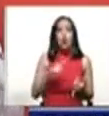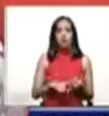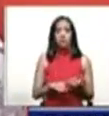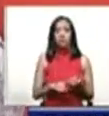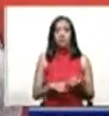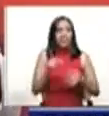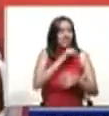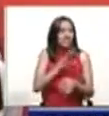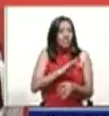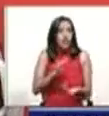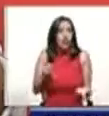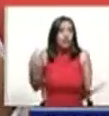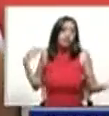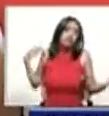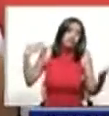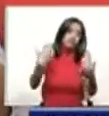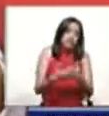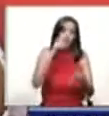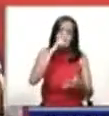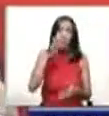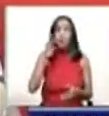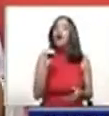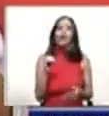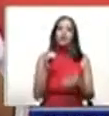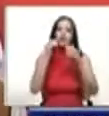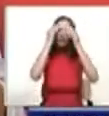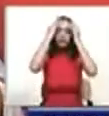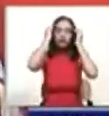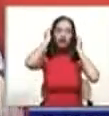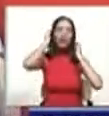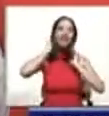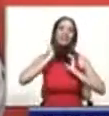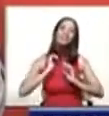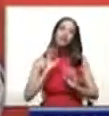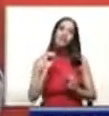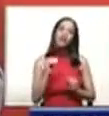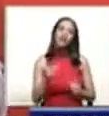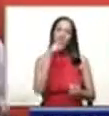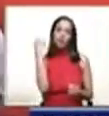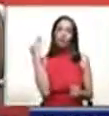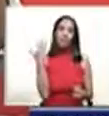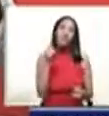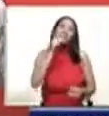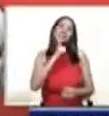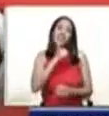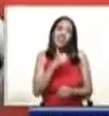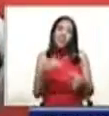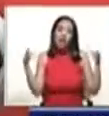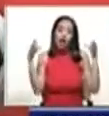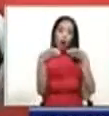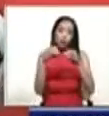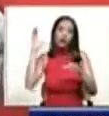vienen de los años 40 de la conspiración, o sea, estamos hablando de la gran burguesía. ¿quiénes conformaron la Junta